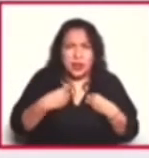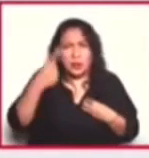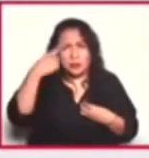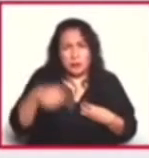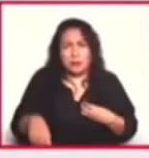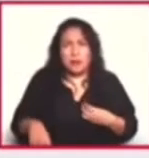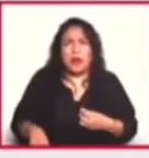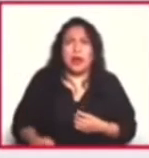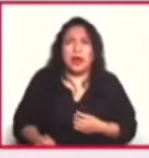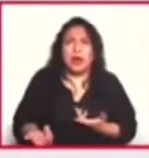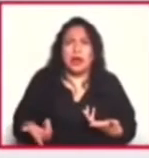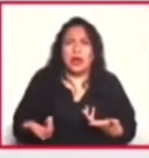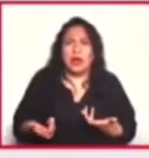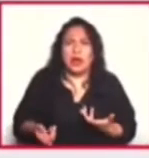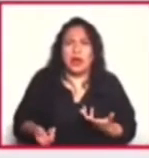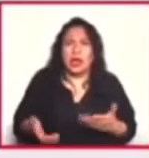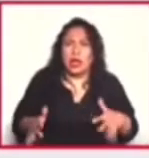artista.